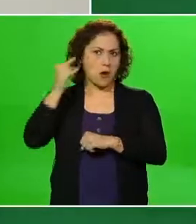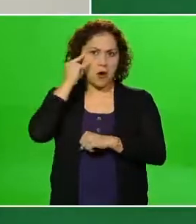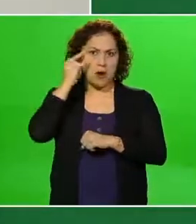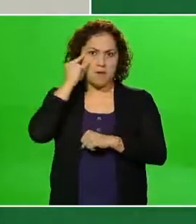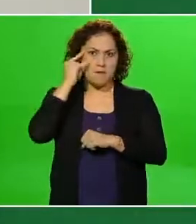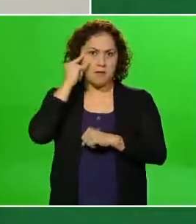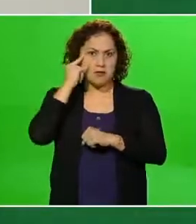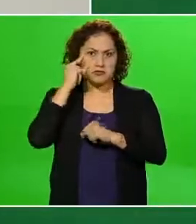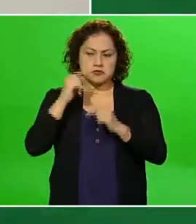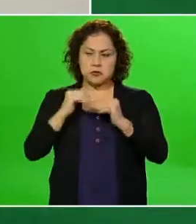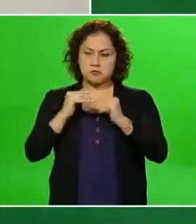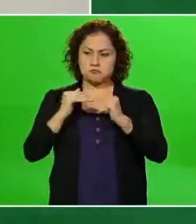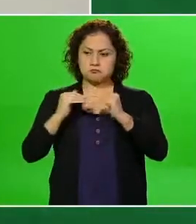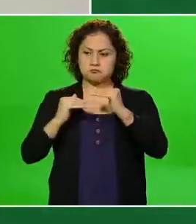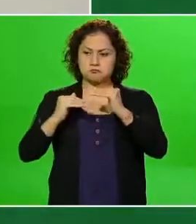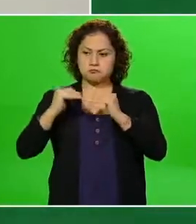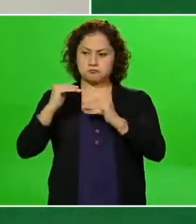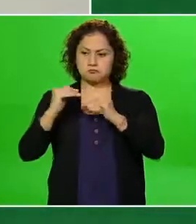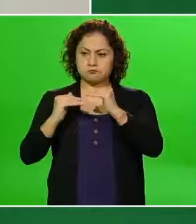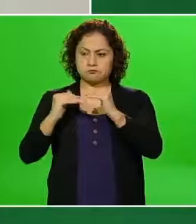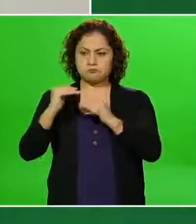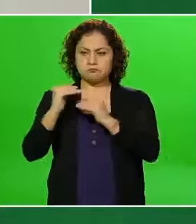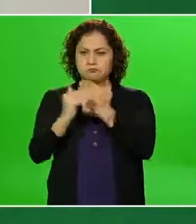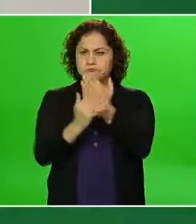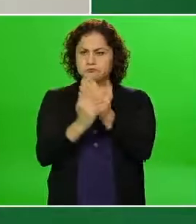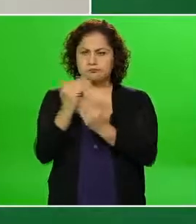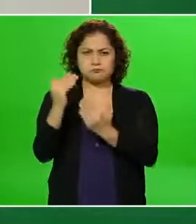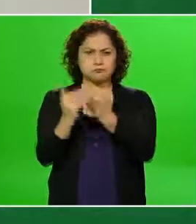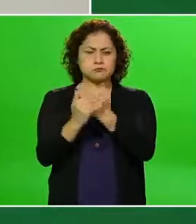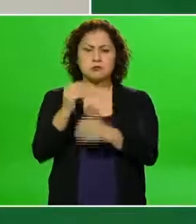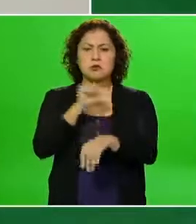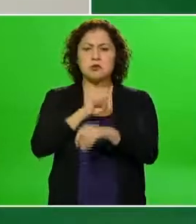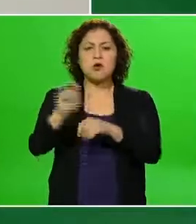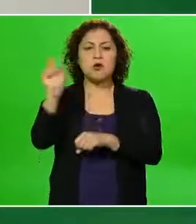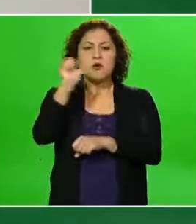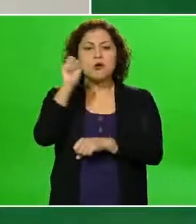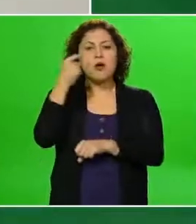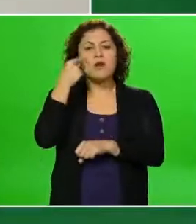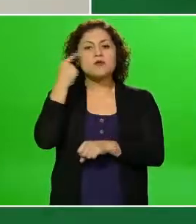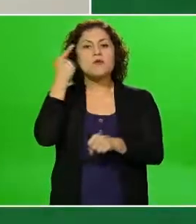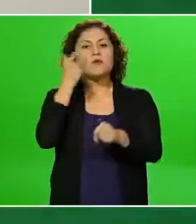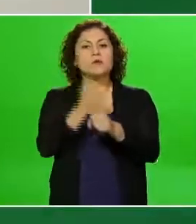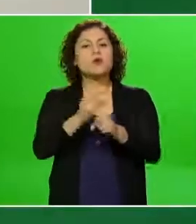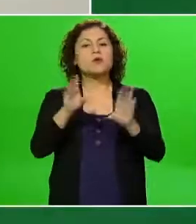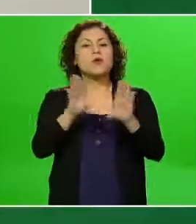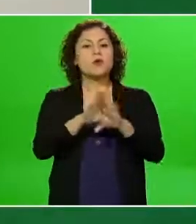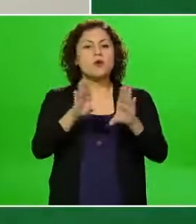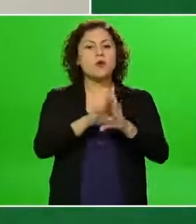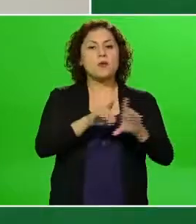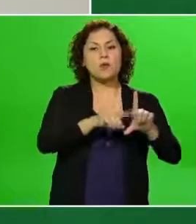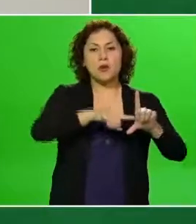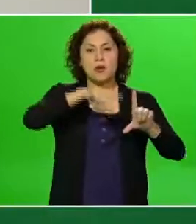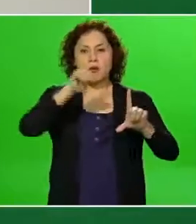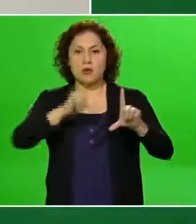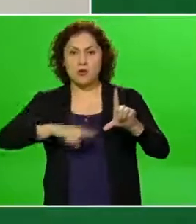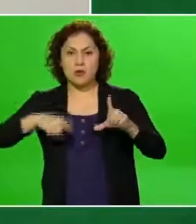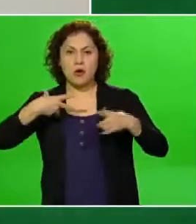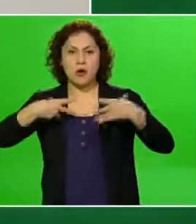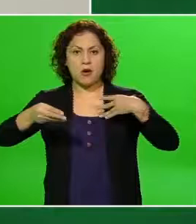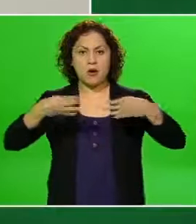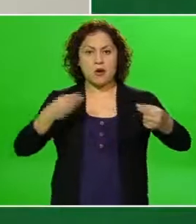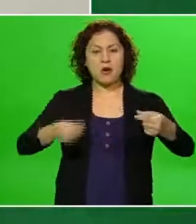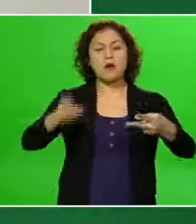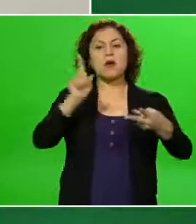en ascenso. Cuando vemos los indicadores de la curva epidémica, de la demanda de consulta, del síndrome COVID, de